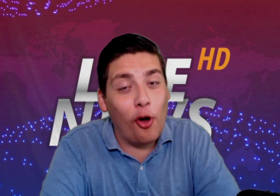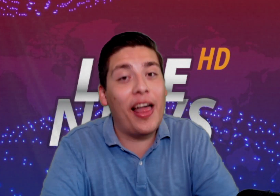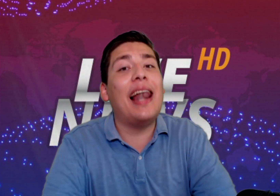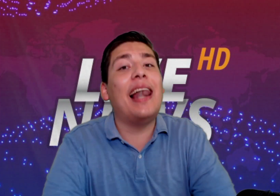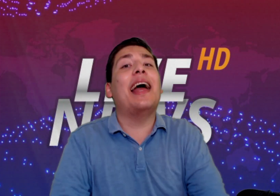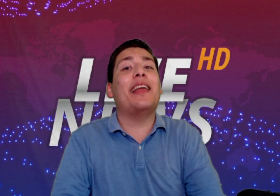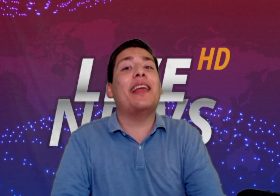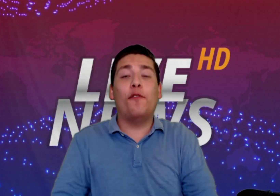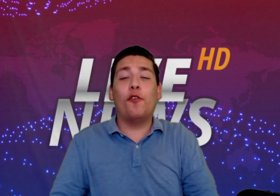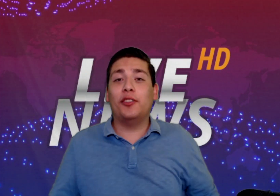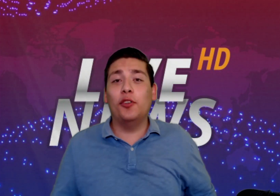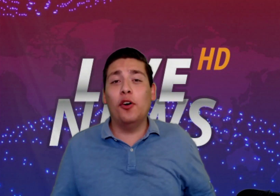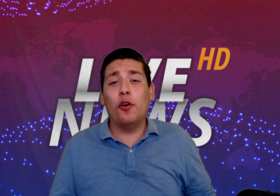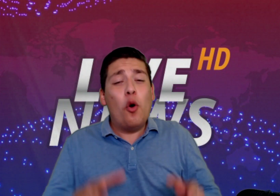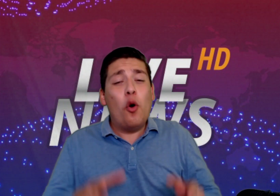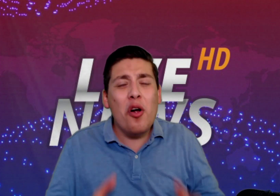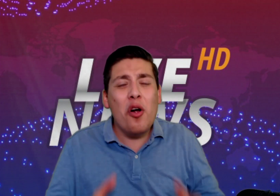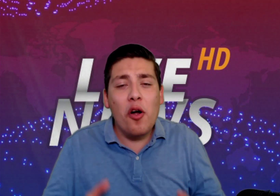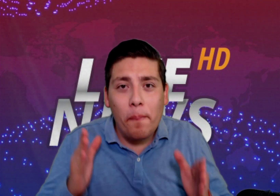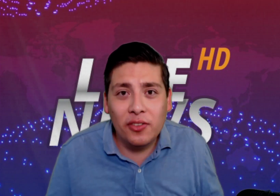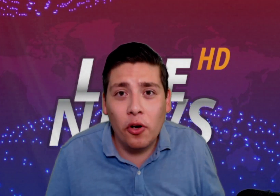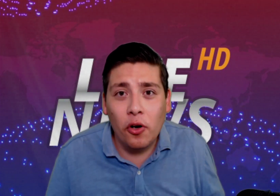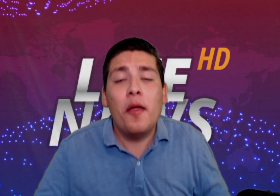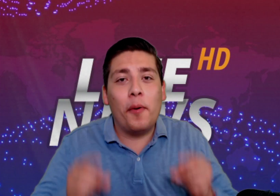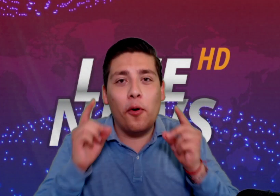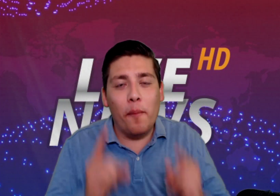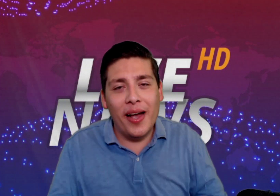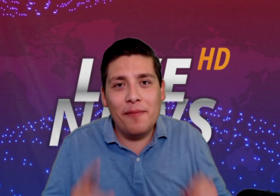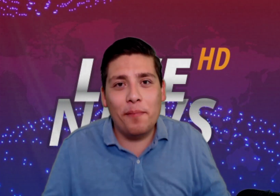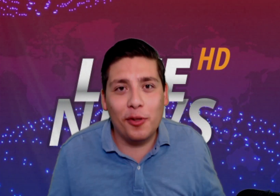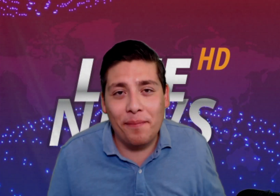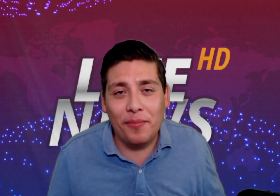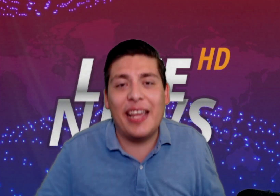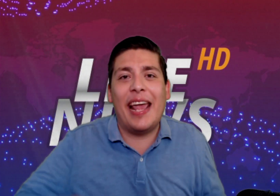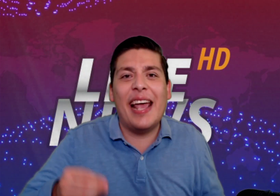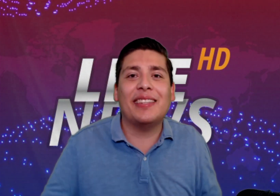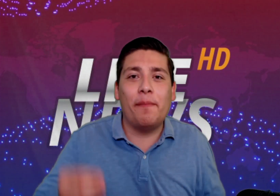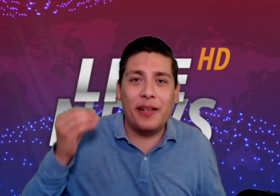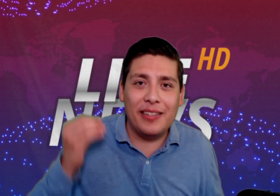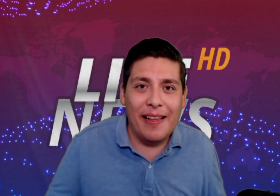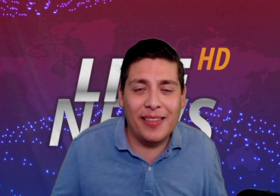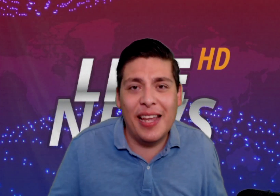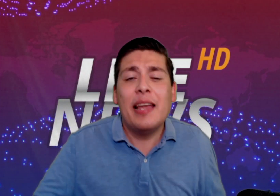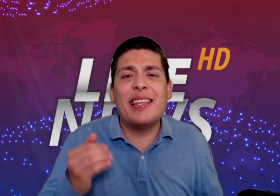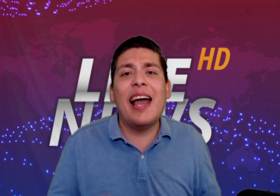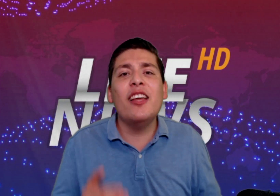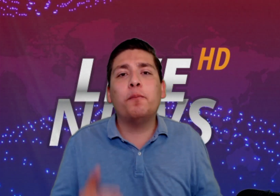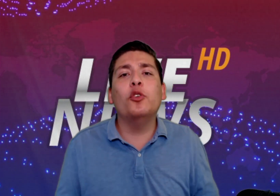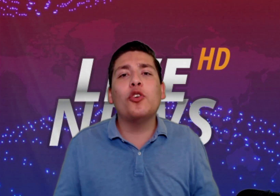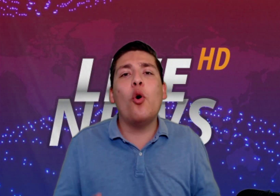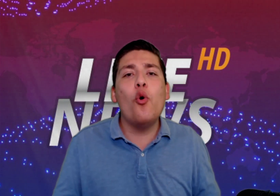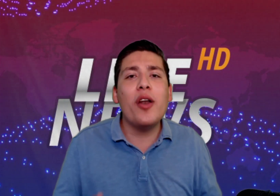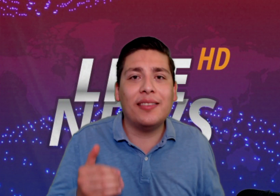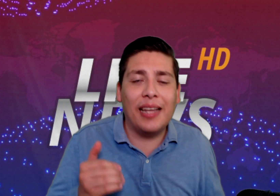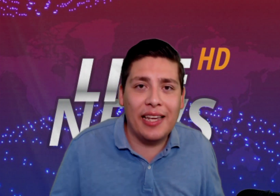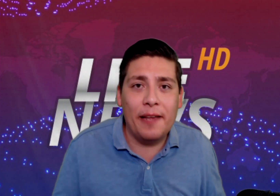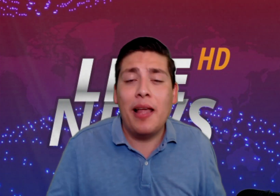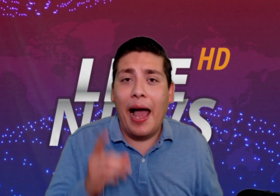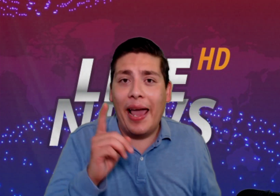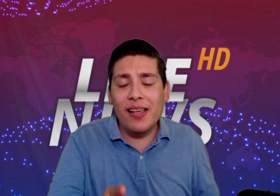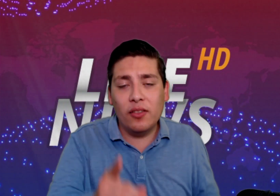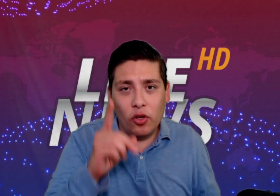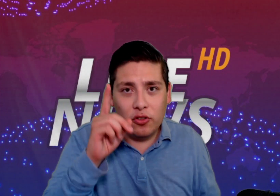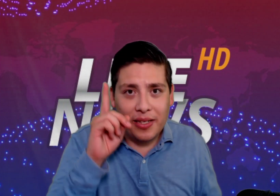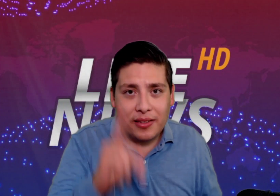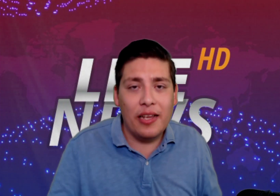tenemos toda la información, un golpazo, pero lo más importante es que el presidente ya les puso un hasta aquí